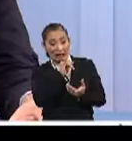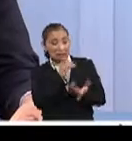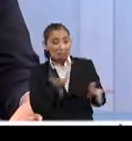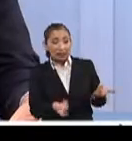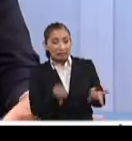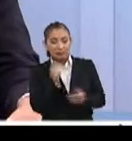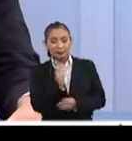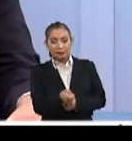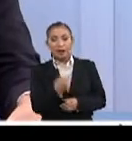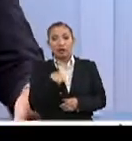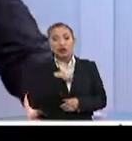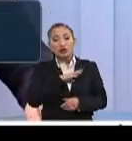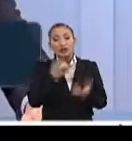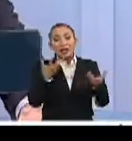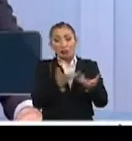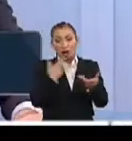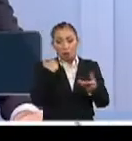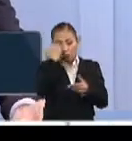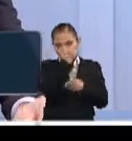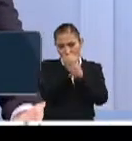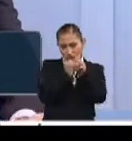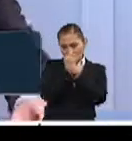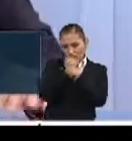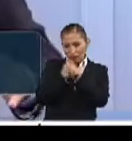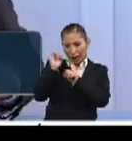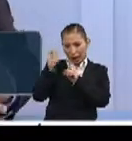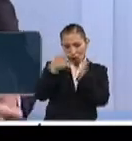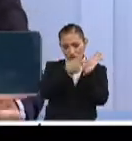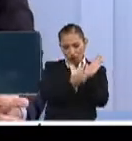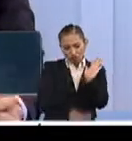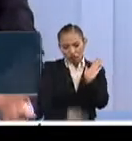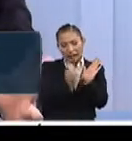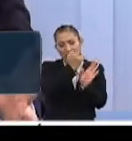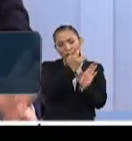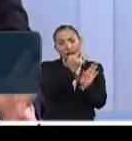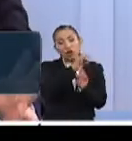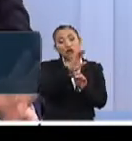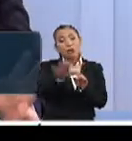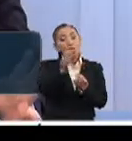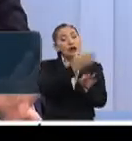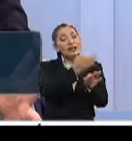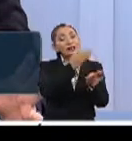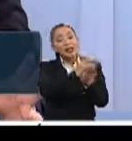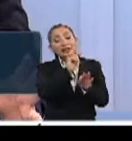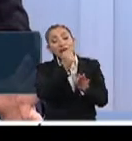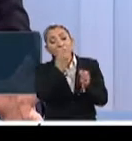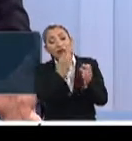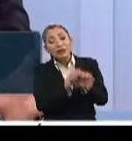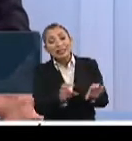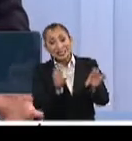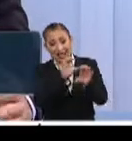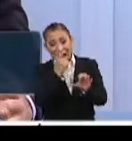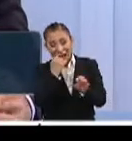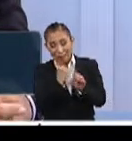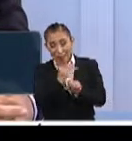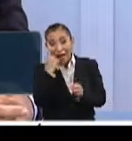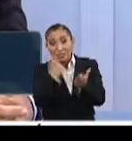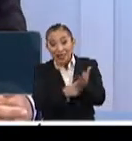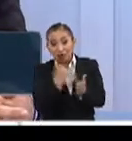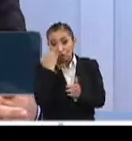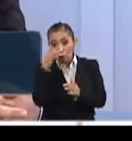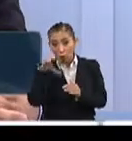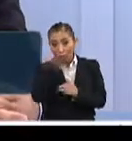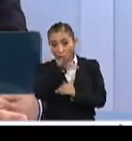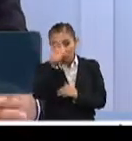decir, nosotros realizamos un estudio, aquí traigo algo al respecto, un estudio sobre el estado actual de las tecnologías de información en las instituciones